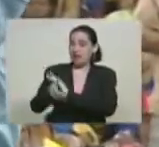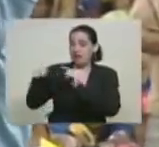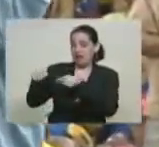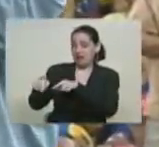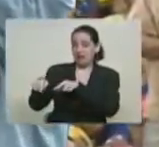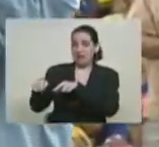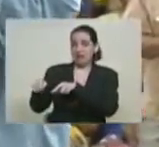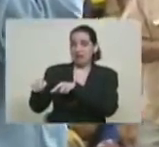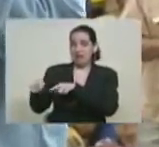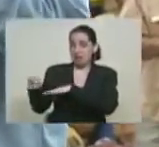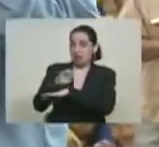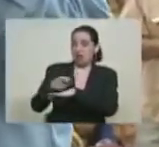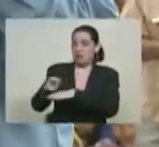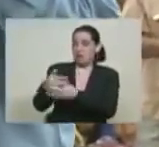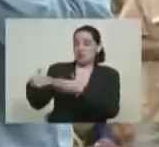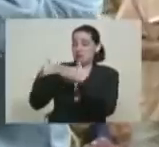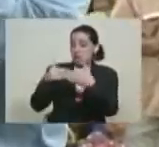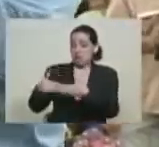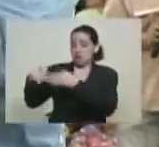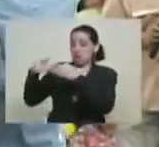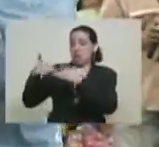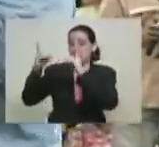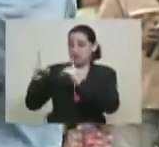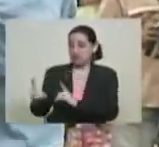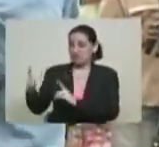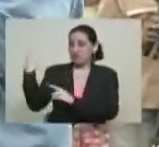¿El gobierno proimperialista de Colombia